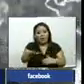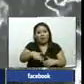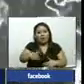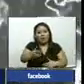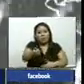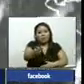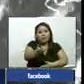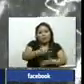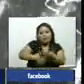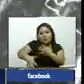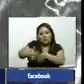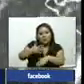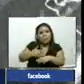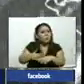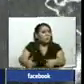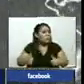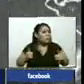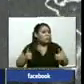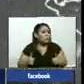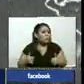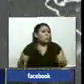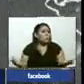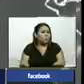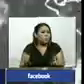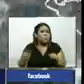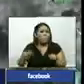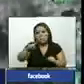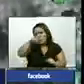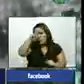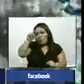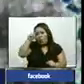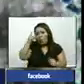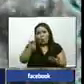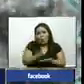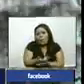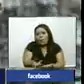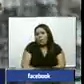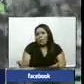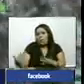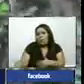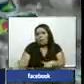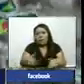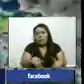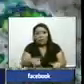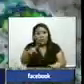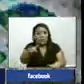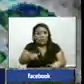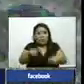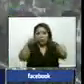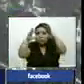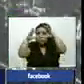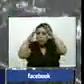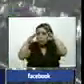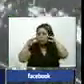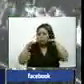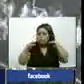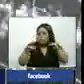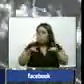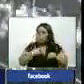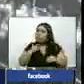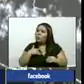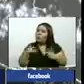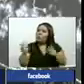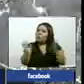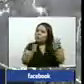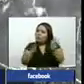todas las condiciones son apropiadas para realizar cualquier tipo de actividad, y para esta noche pues el ambiente estará fresco